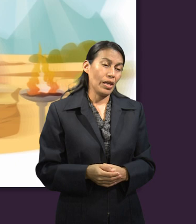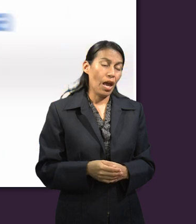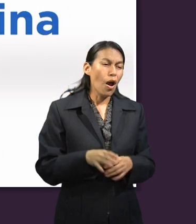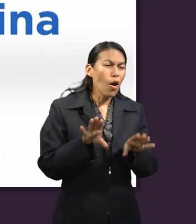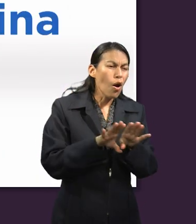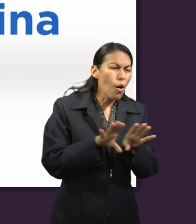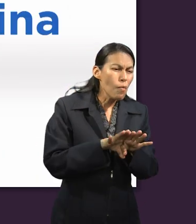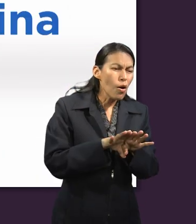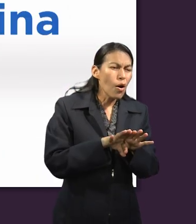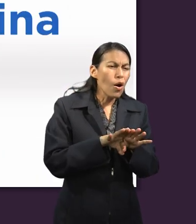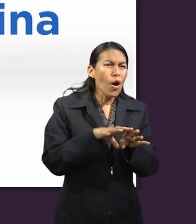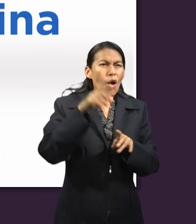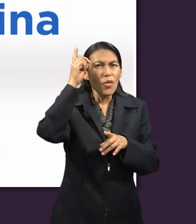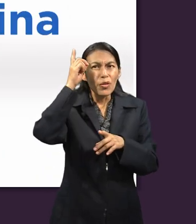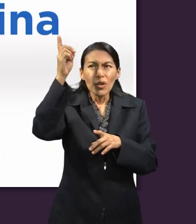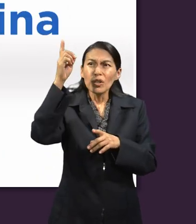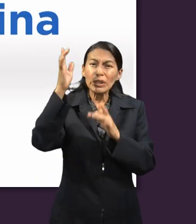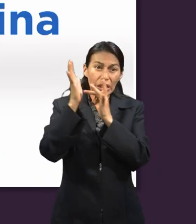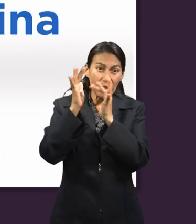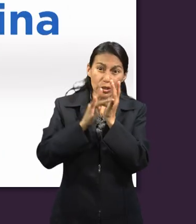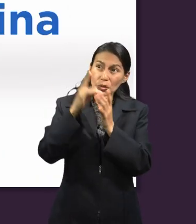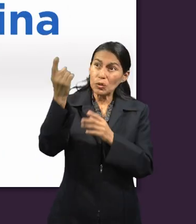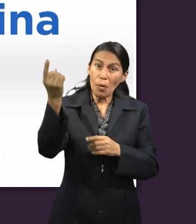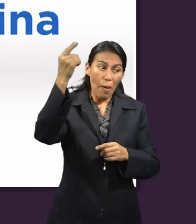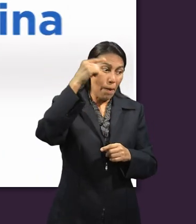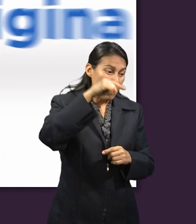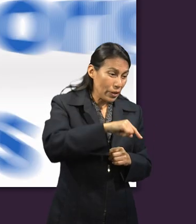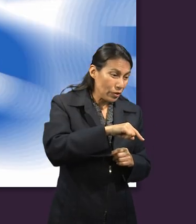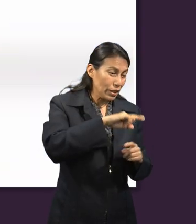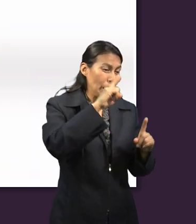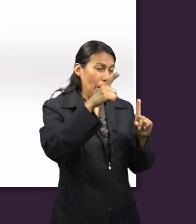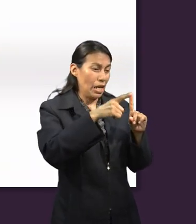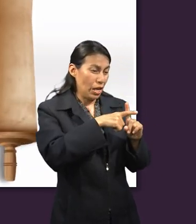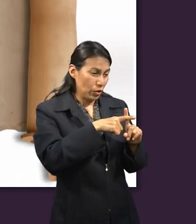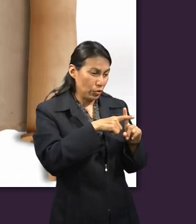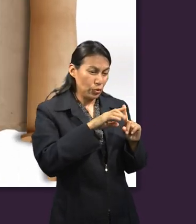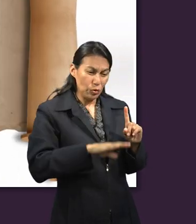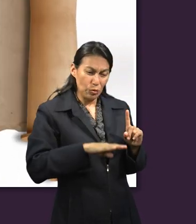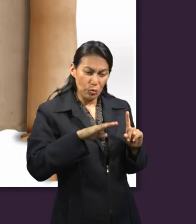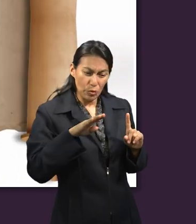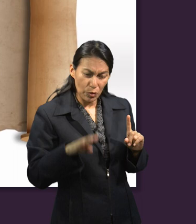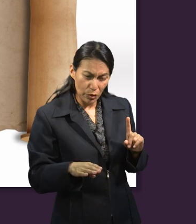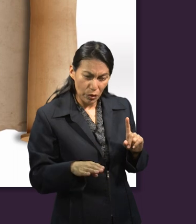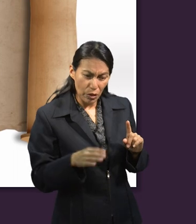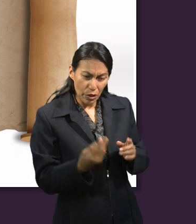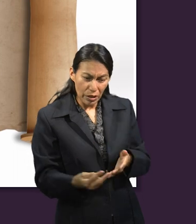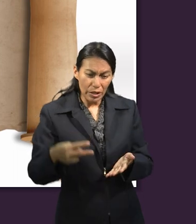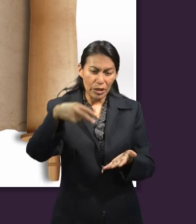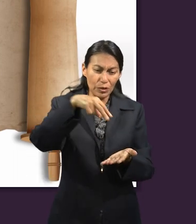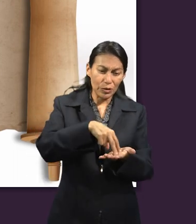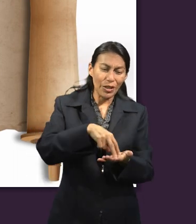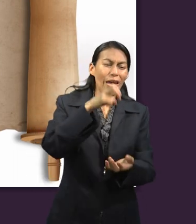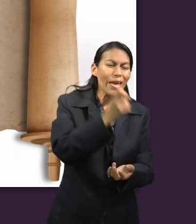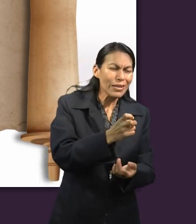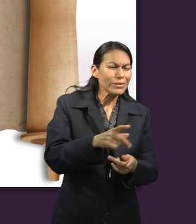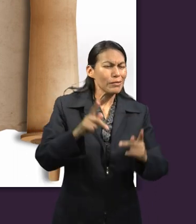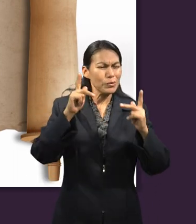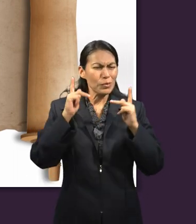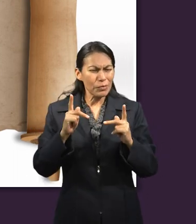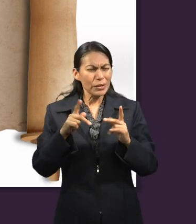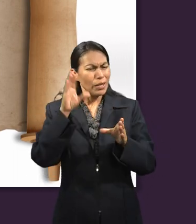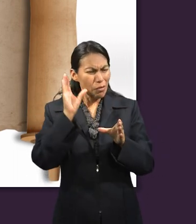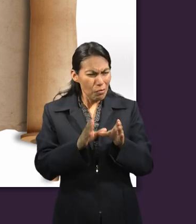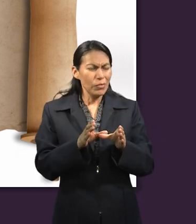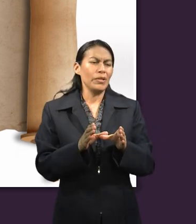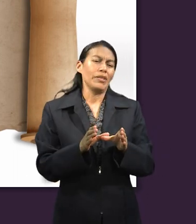el proceso de salvación se origina en dios como pablo enfatizó dios estaba en cristo reconciliando